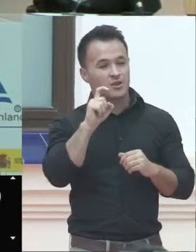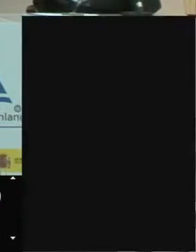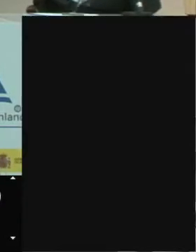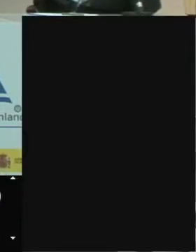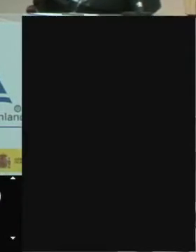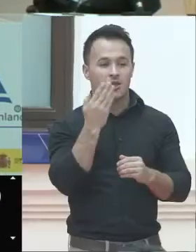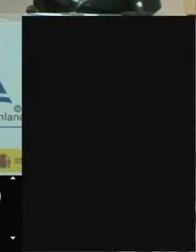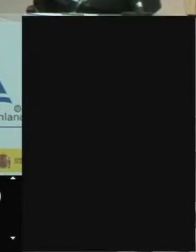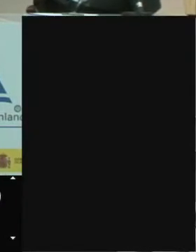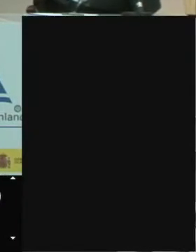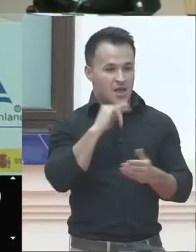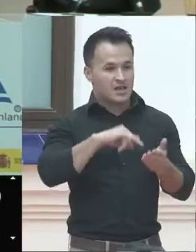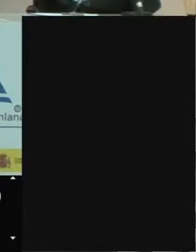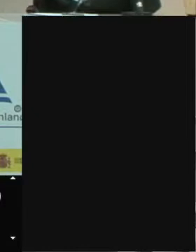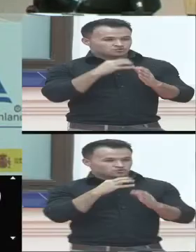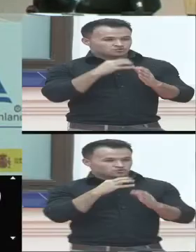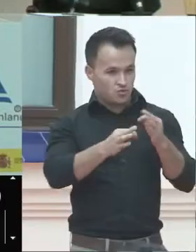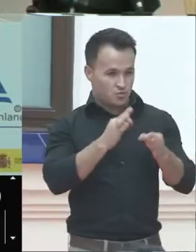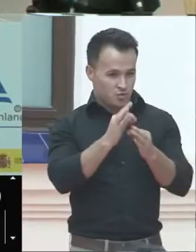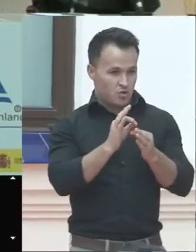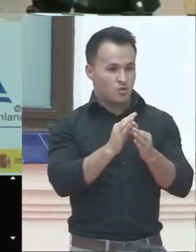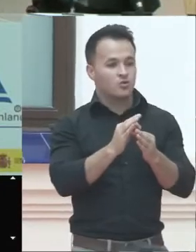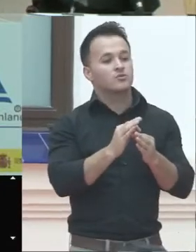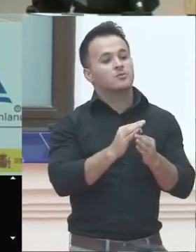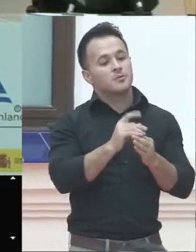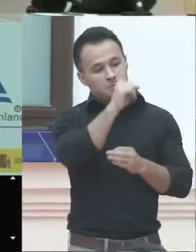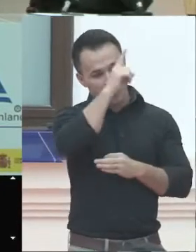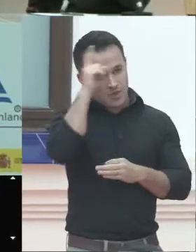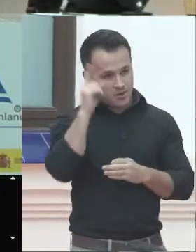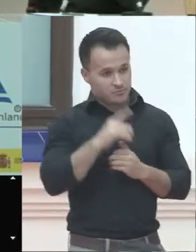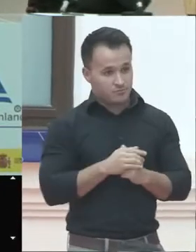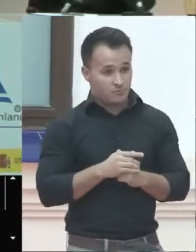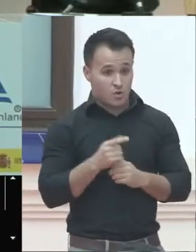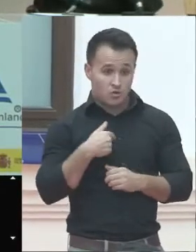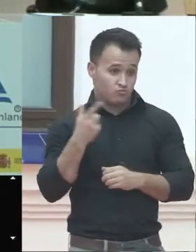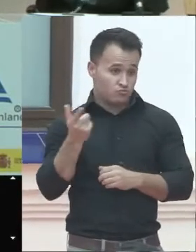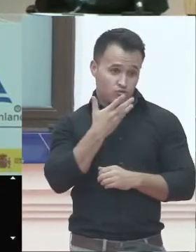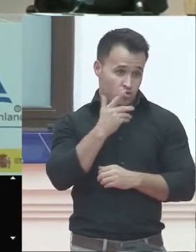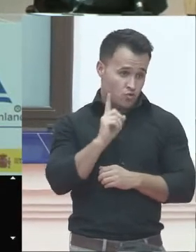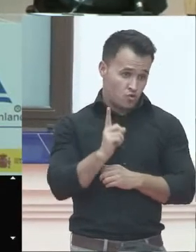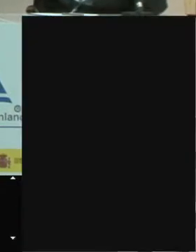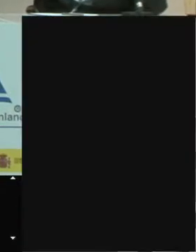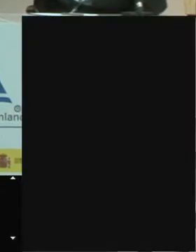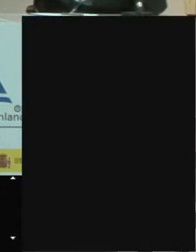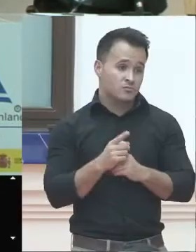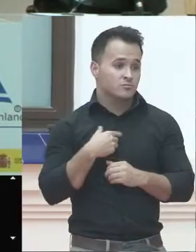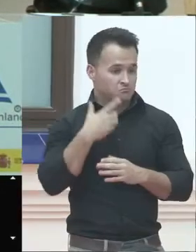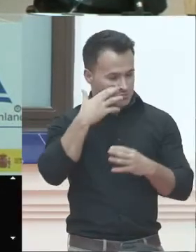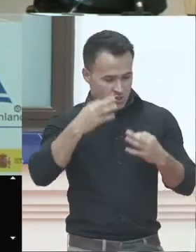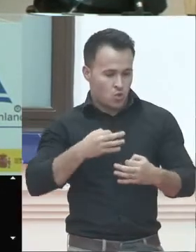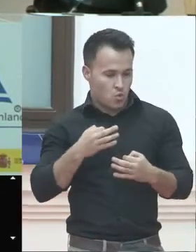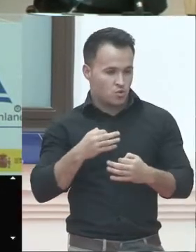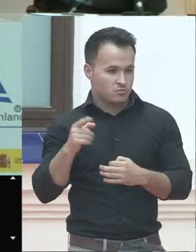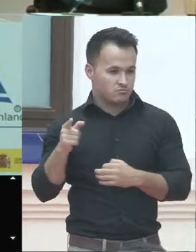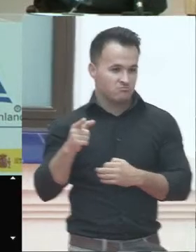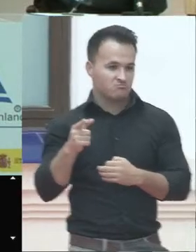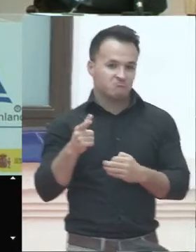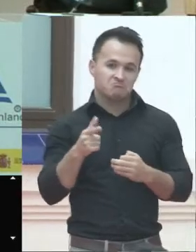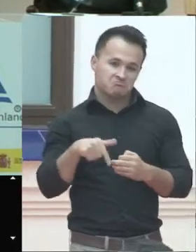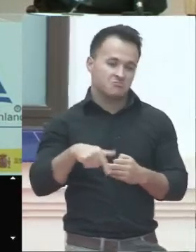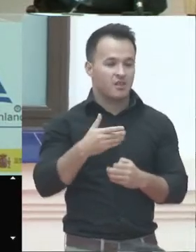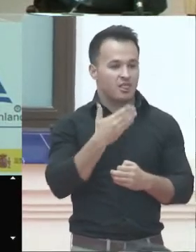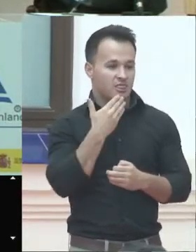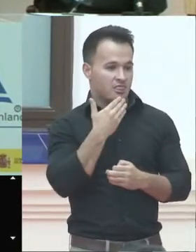Superiores de Arquitectura de la Universidad Politécnica de Madrid. Pues a Federico yo no lo conocía, he hablado un poco con él y estoy seguro que nos va a